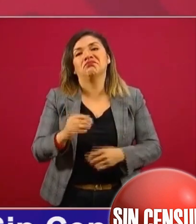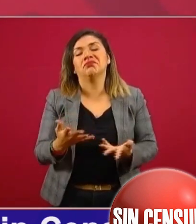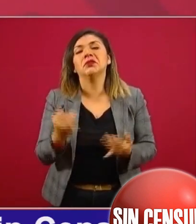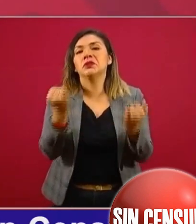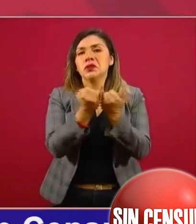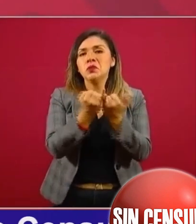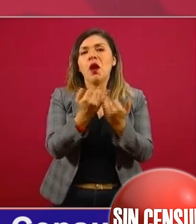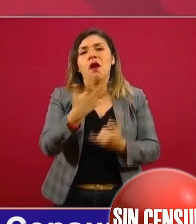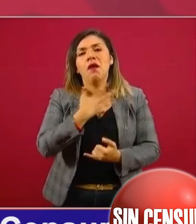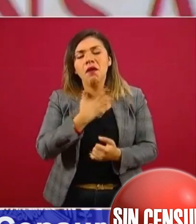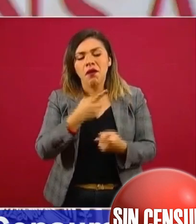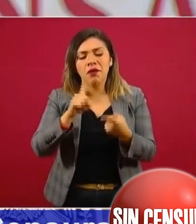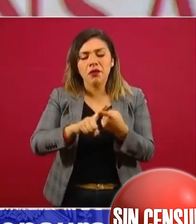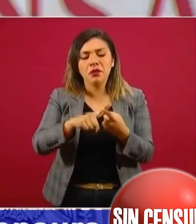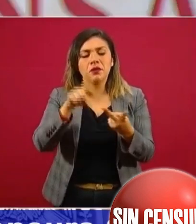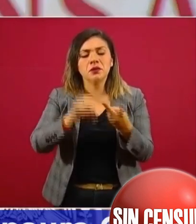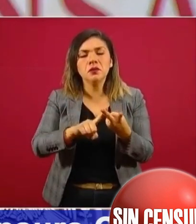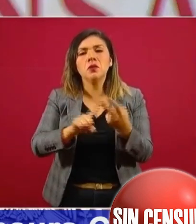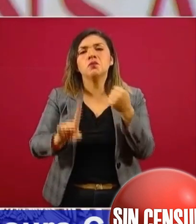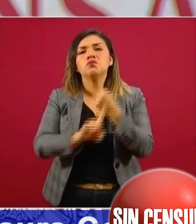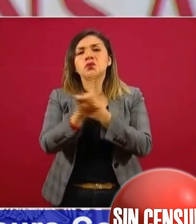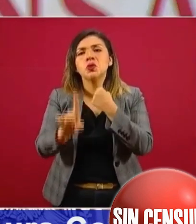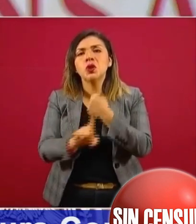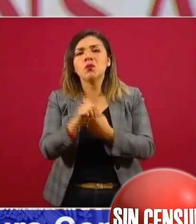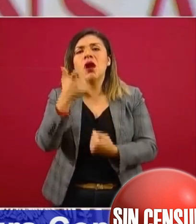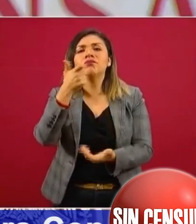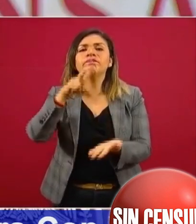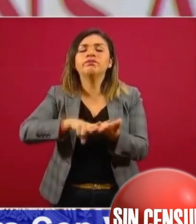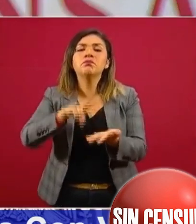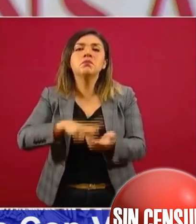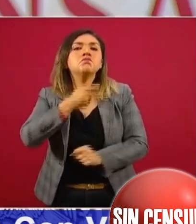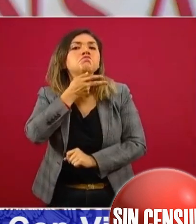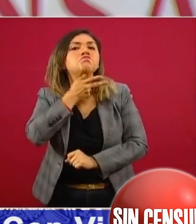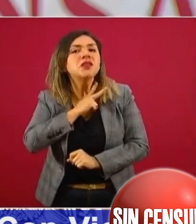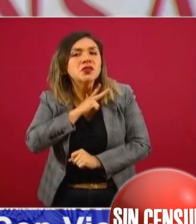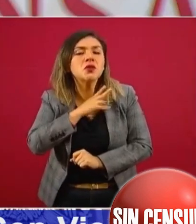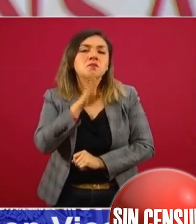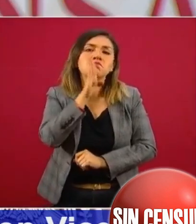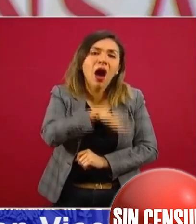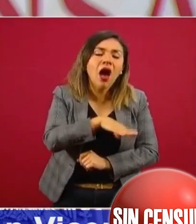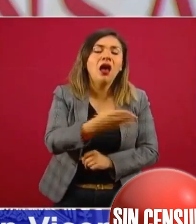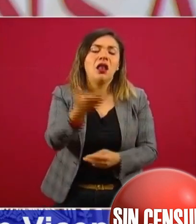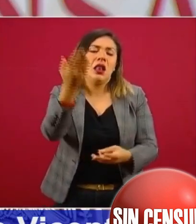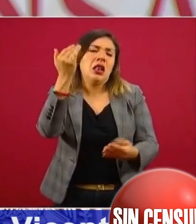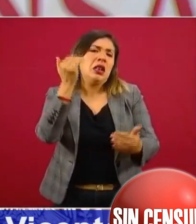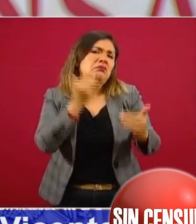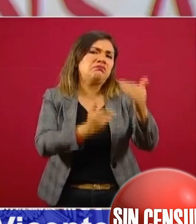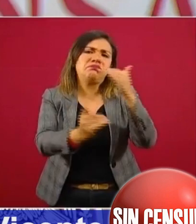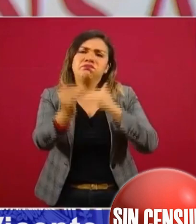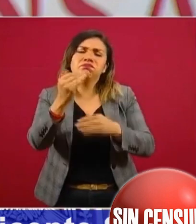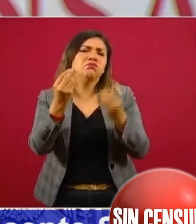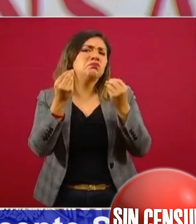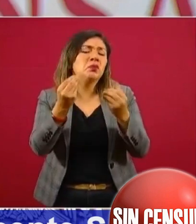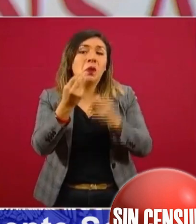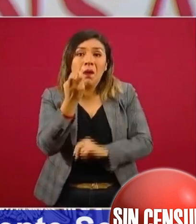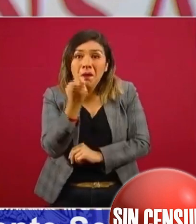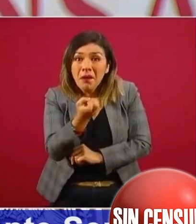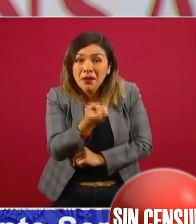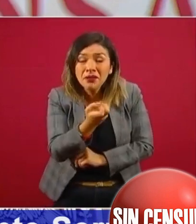vino la crisis de precios del petróleo y así ya es un modelo